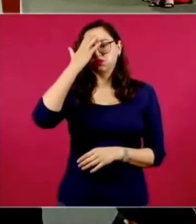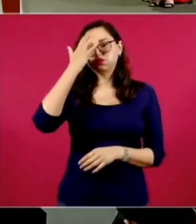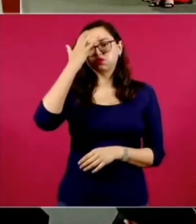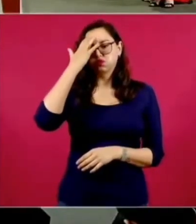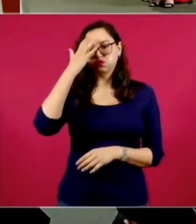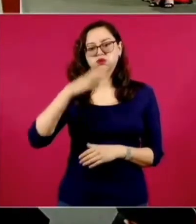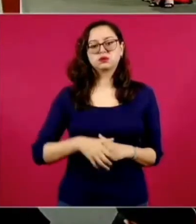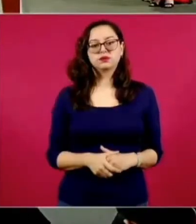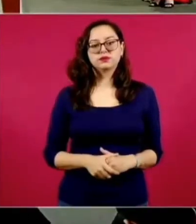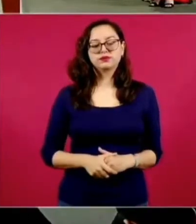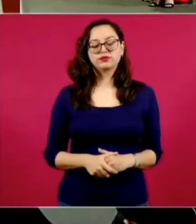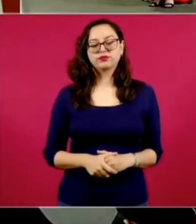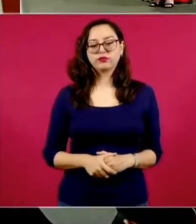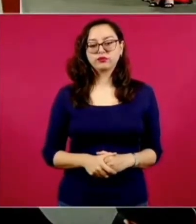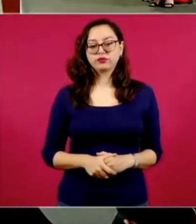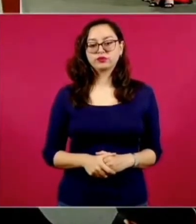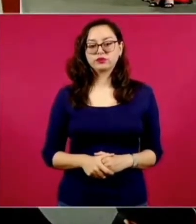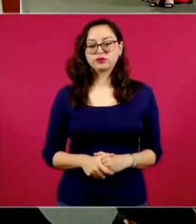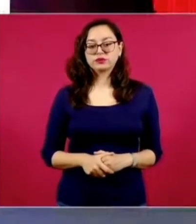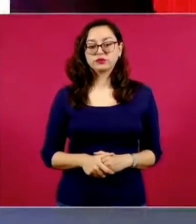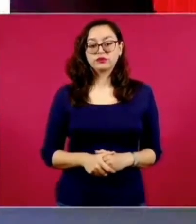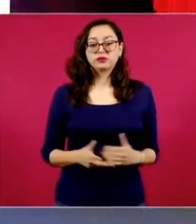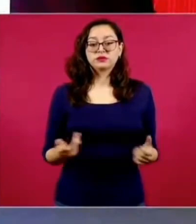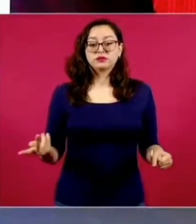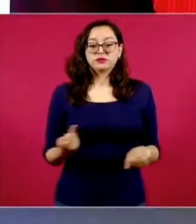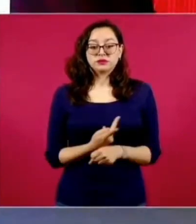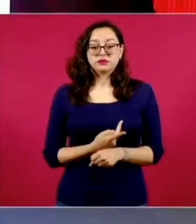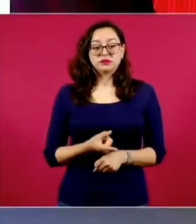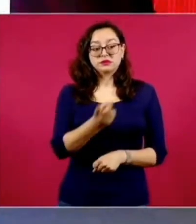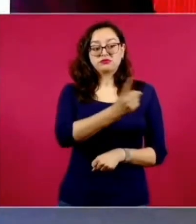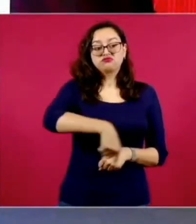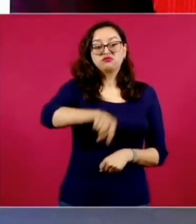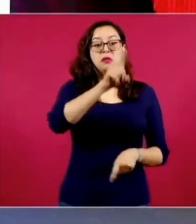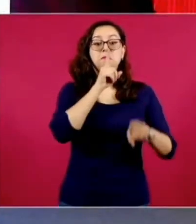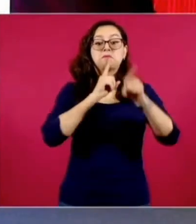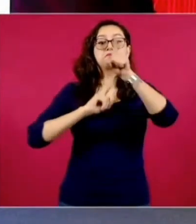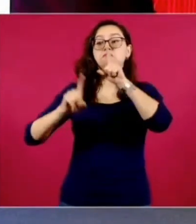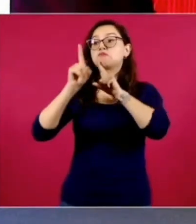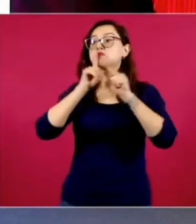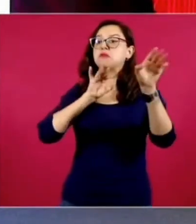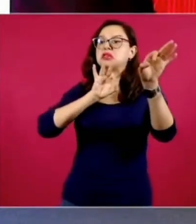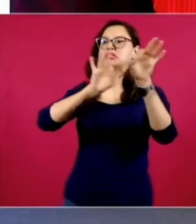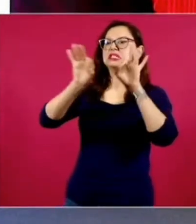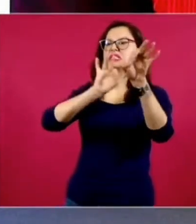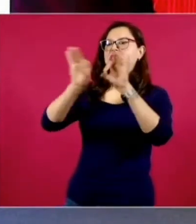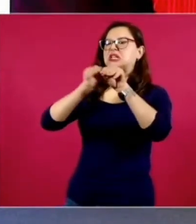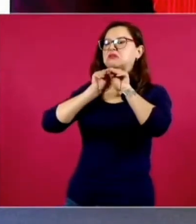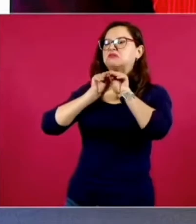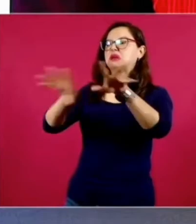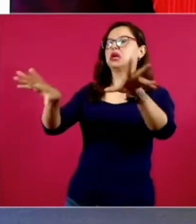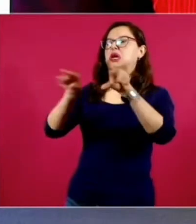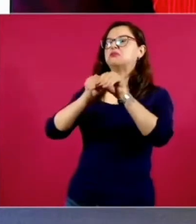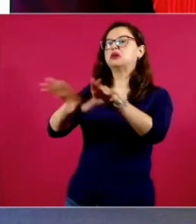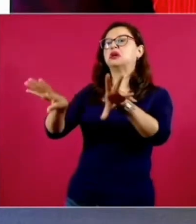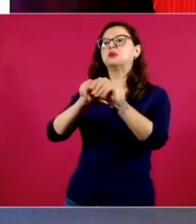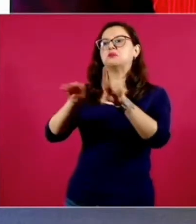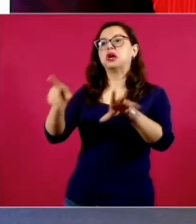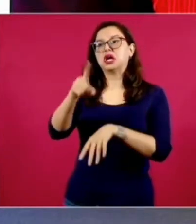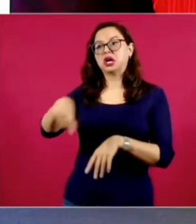se traga tan fácil los platos de mentira